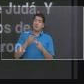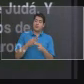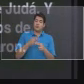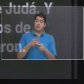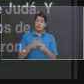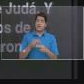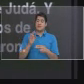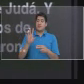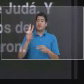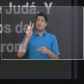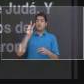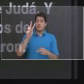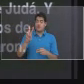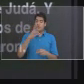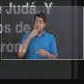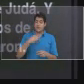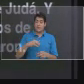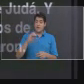Gracias.